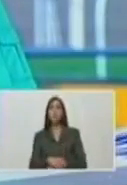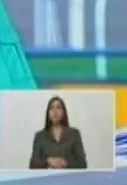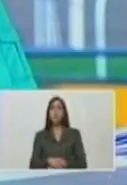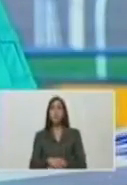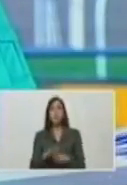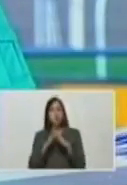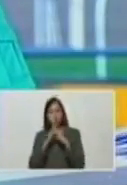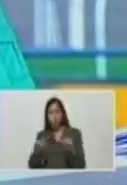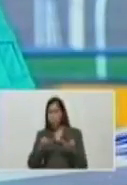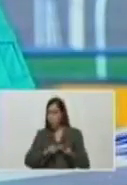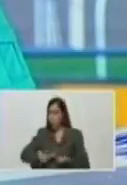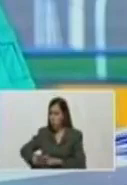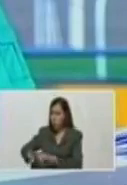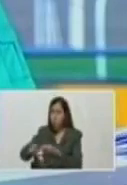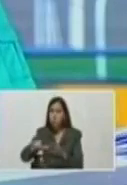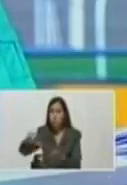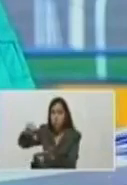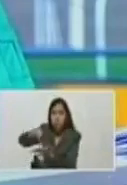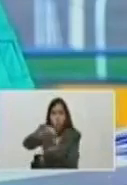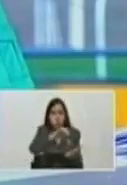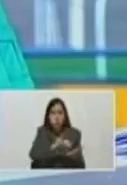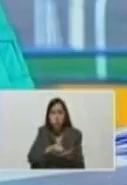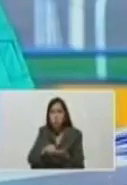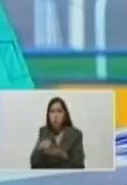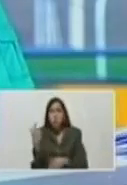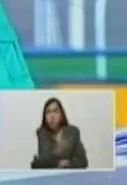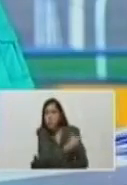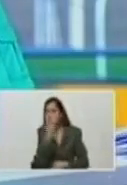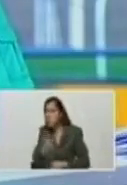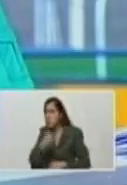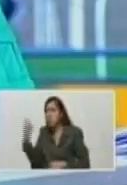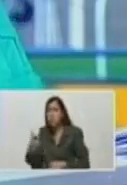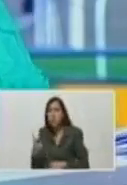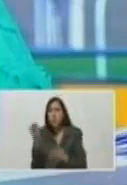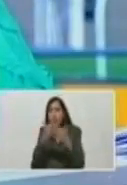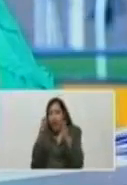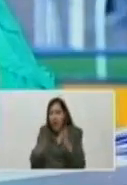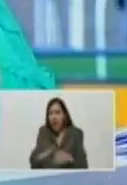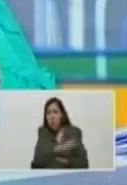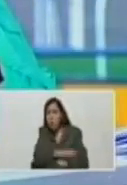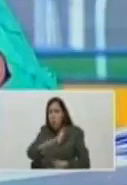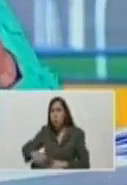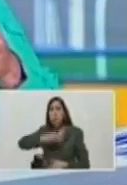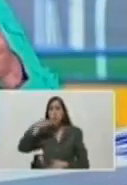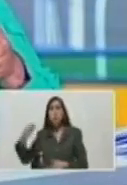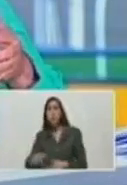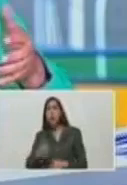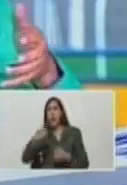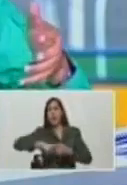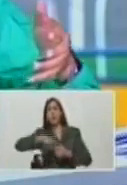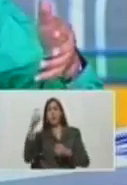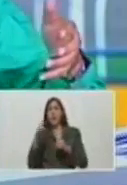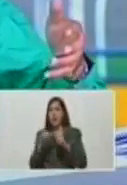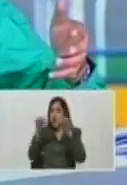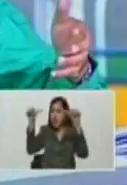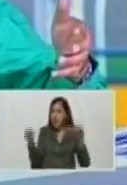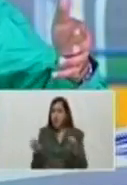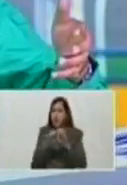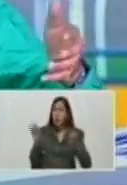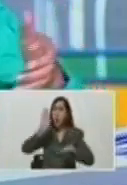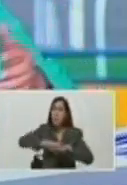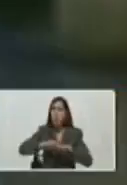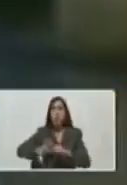avenidas, ubicar a aquellos niños o muchachos que han desertado el sistema educativo producto de la